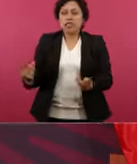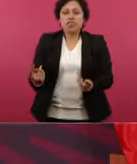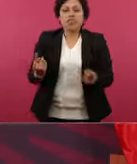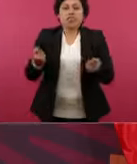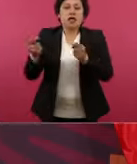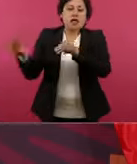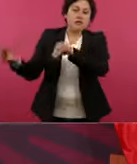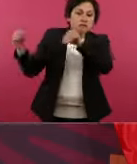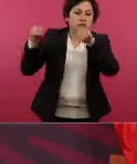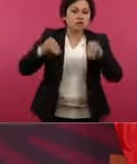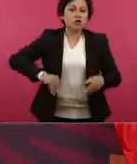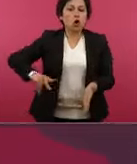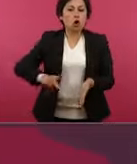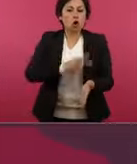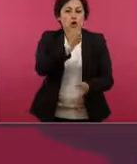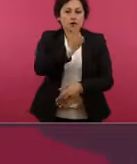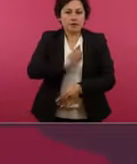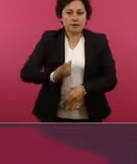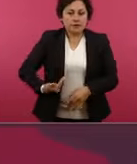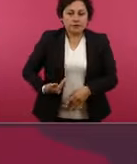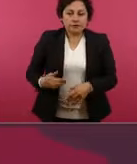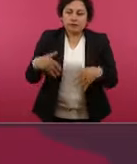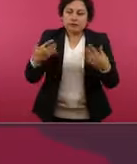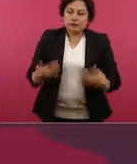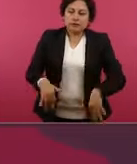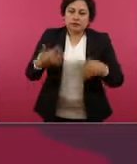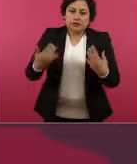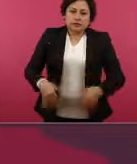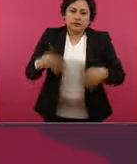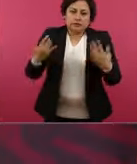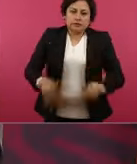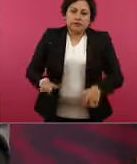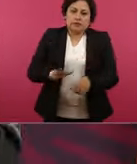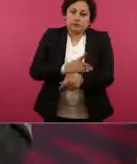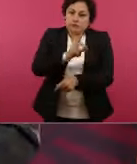Que lo van a intentar con todo, pero